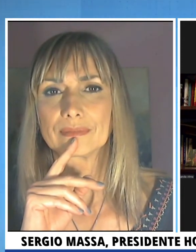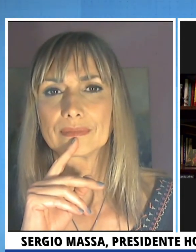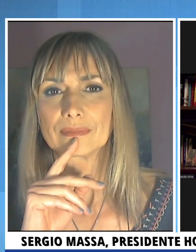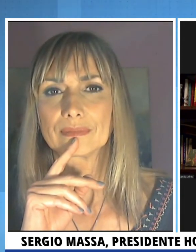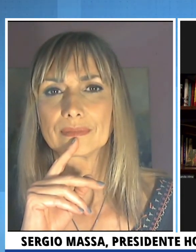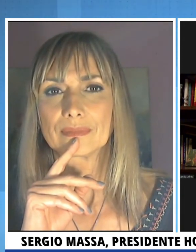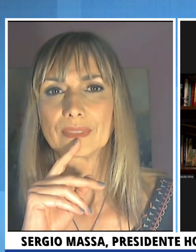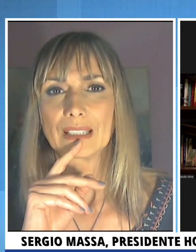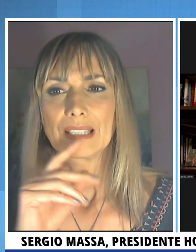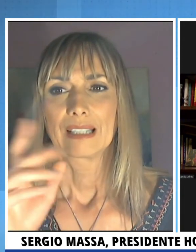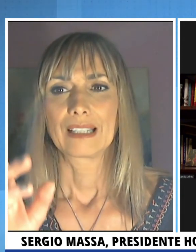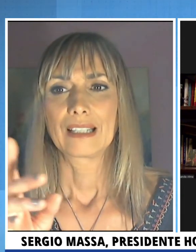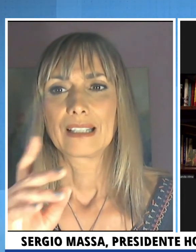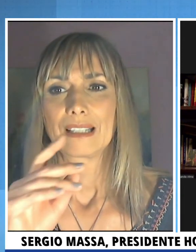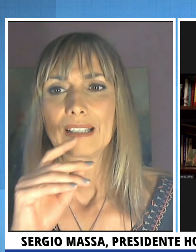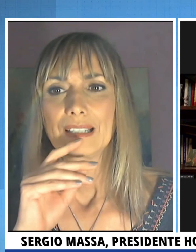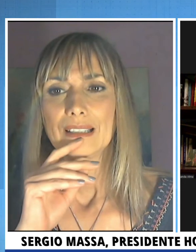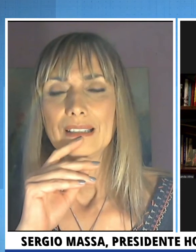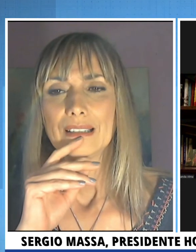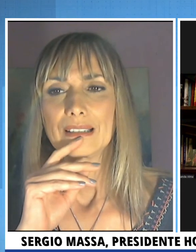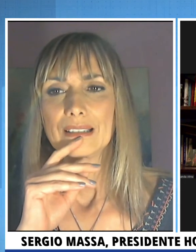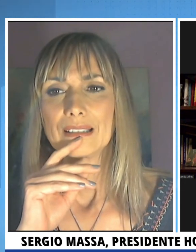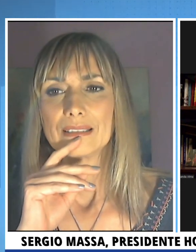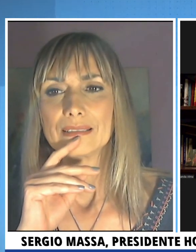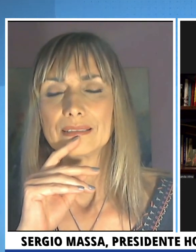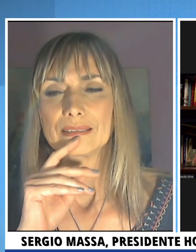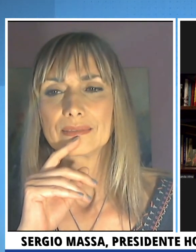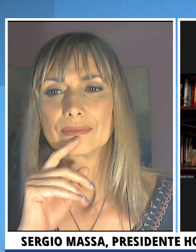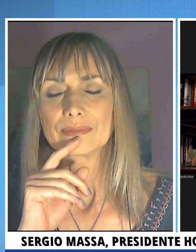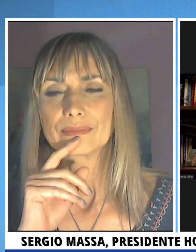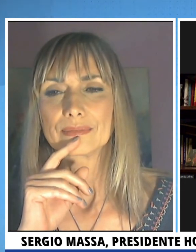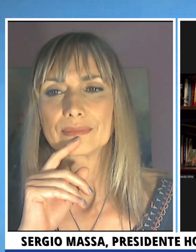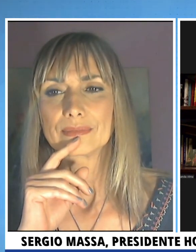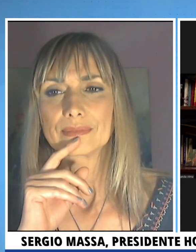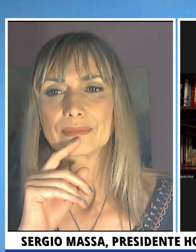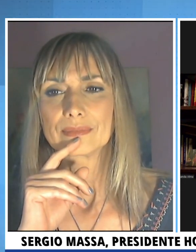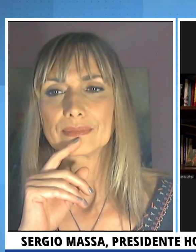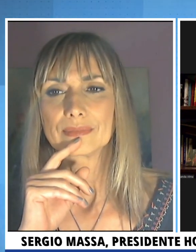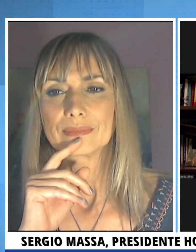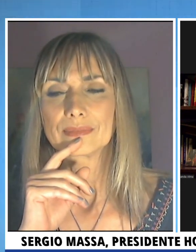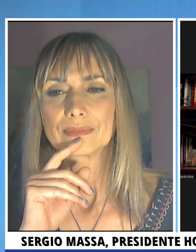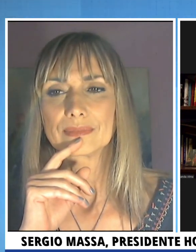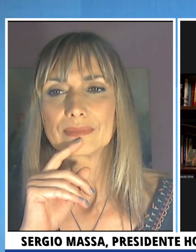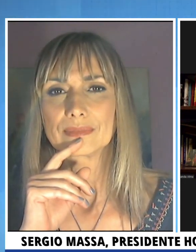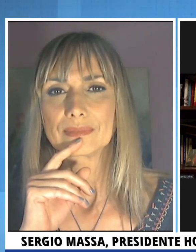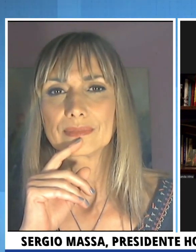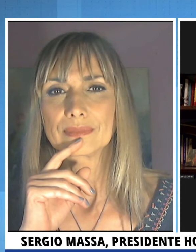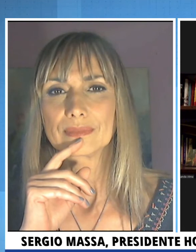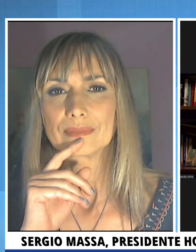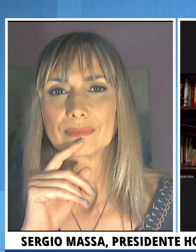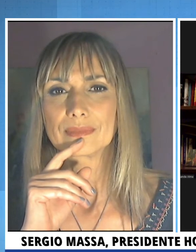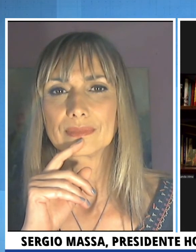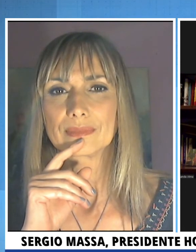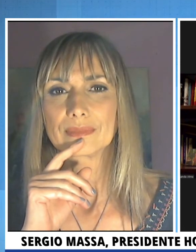los productores agropecuarios, pero lo que más nos tiene que preocupar y que lo que está sucediendo lamentablemente es que estos